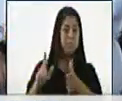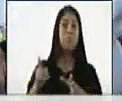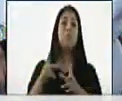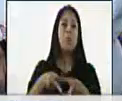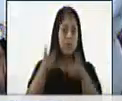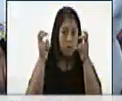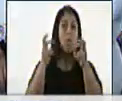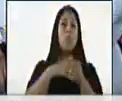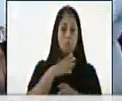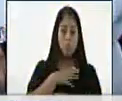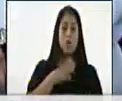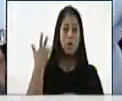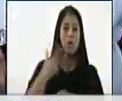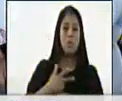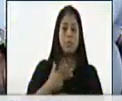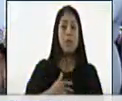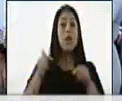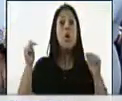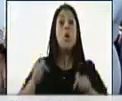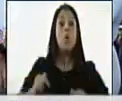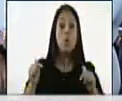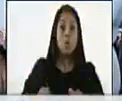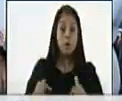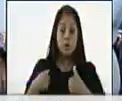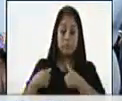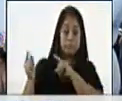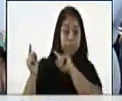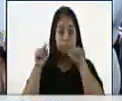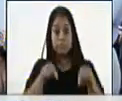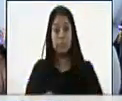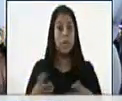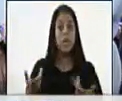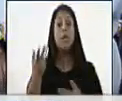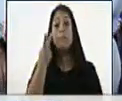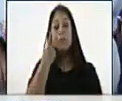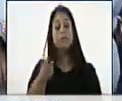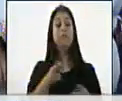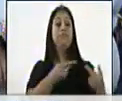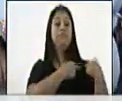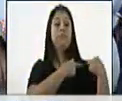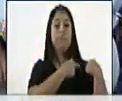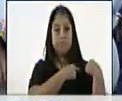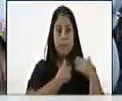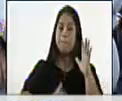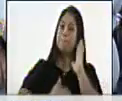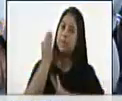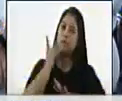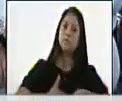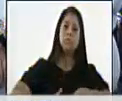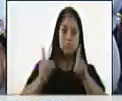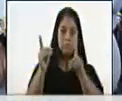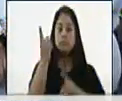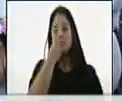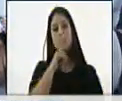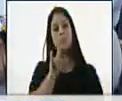Guatemala. Hoy, señores, estamos aquí para venir a comprometernos aún más con el desarrollo de la Costa